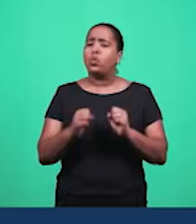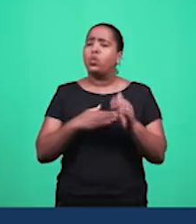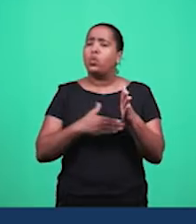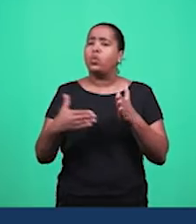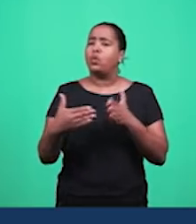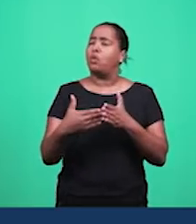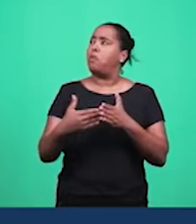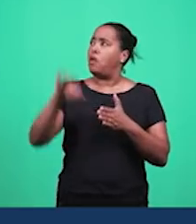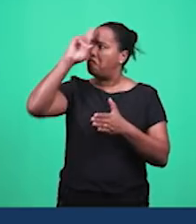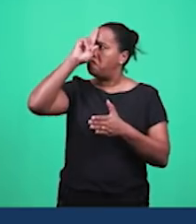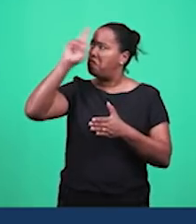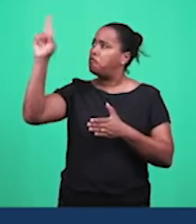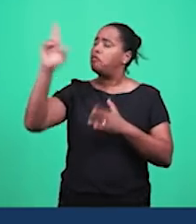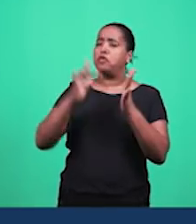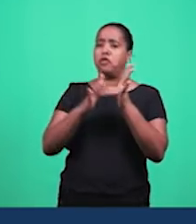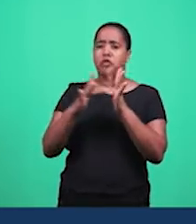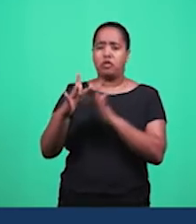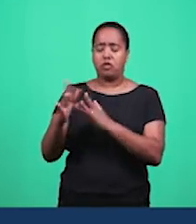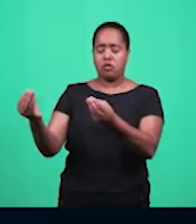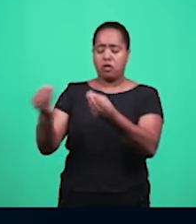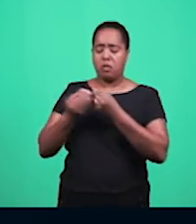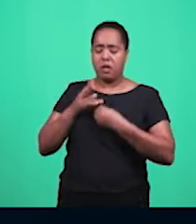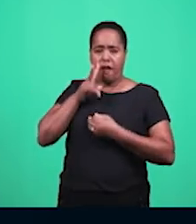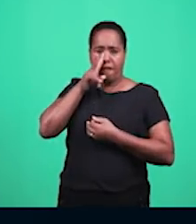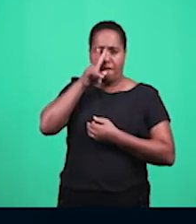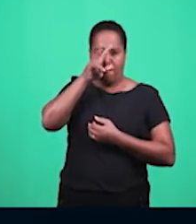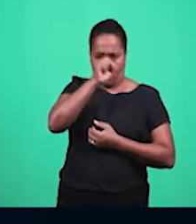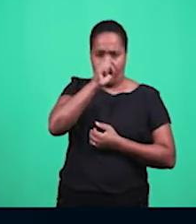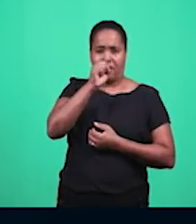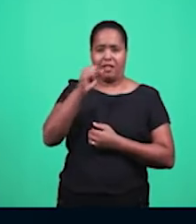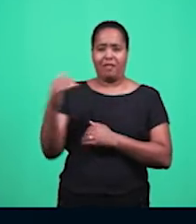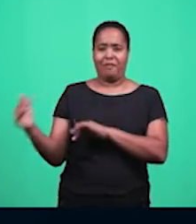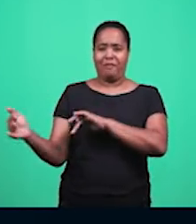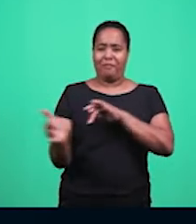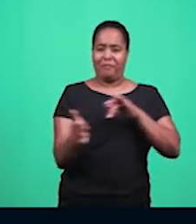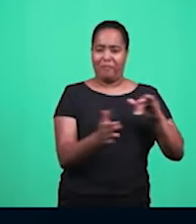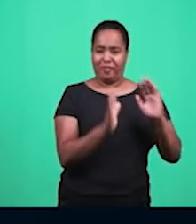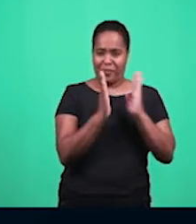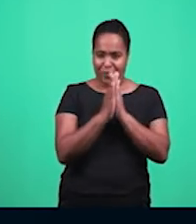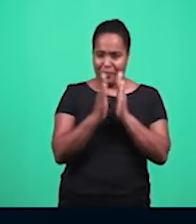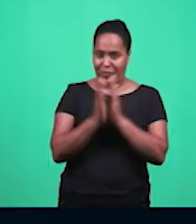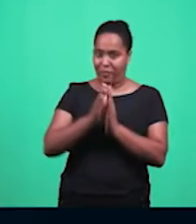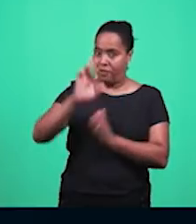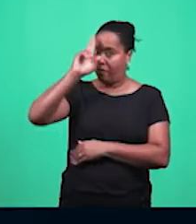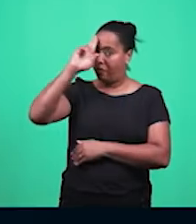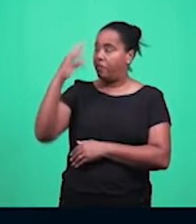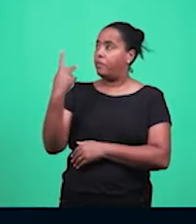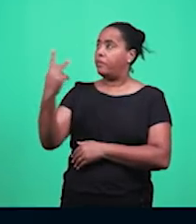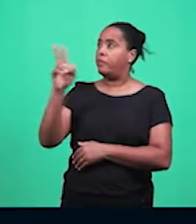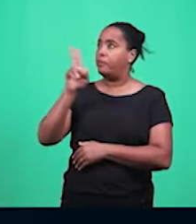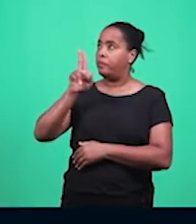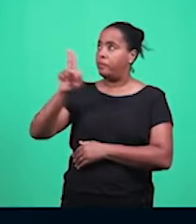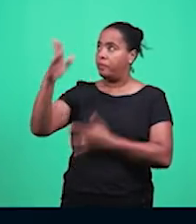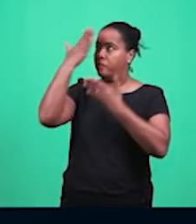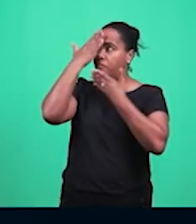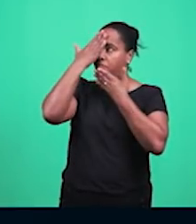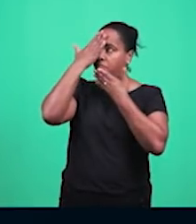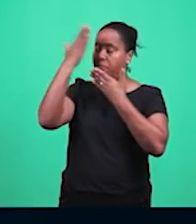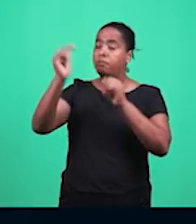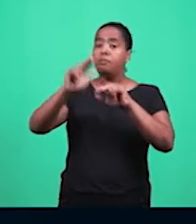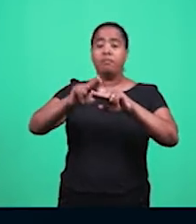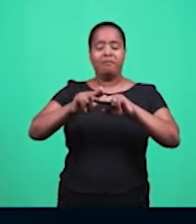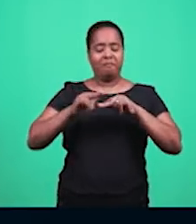cristo que me fortalece vamos a orar señor nosotros glorificamos tu nombre señor